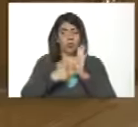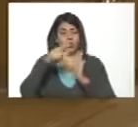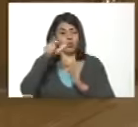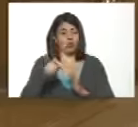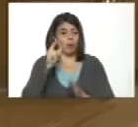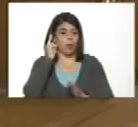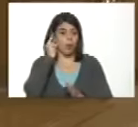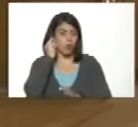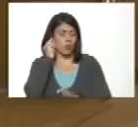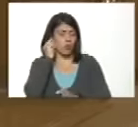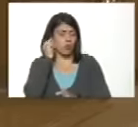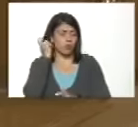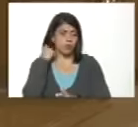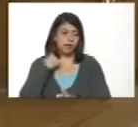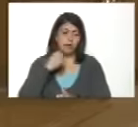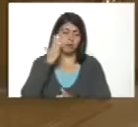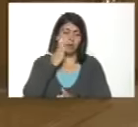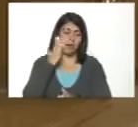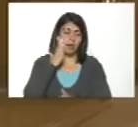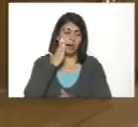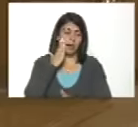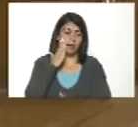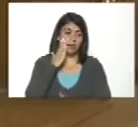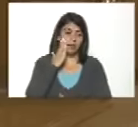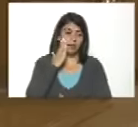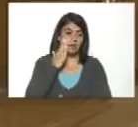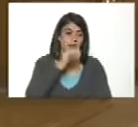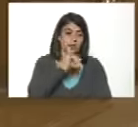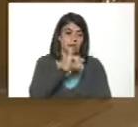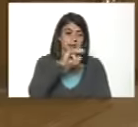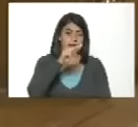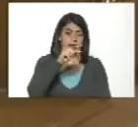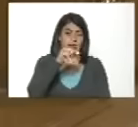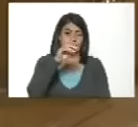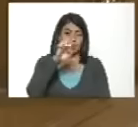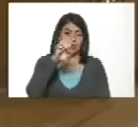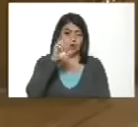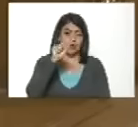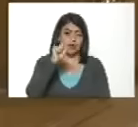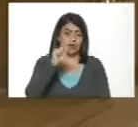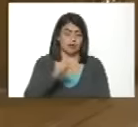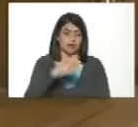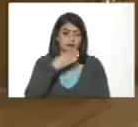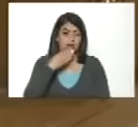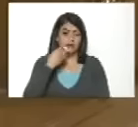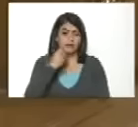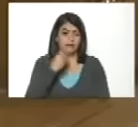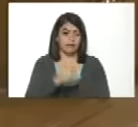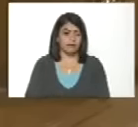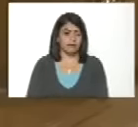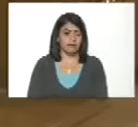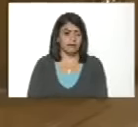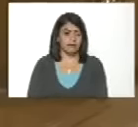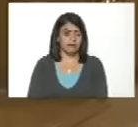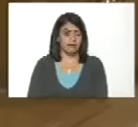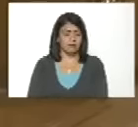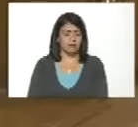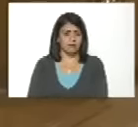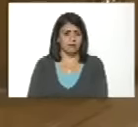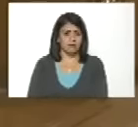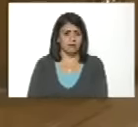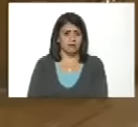mujer, madre, Inés, de ese joven.